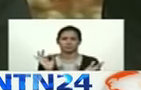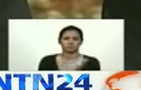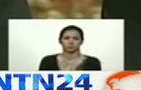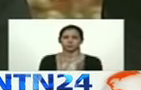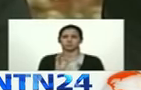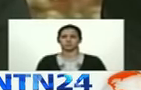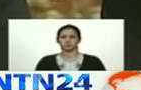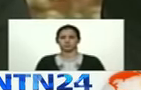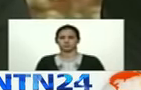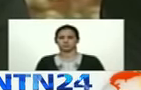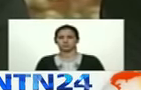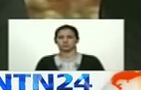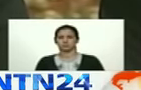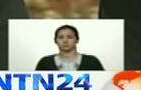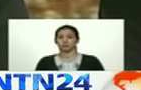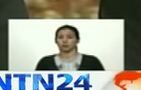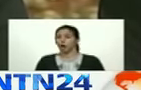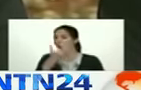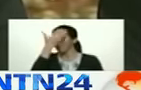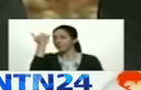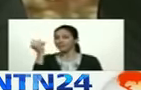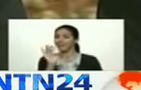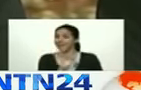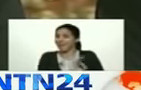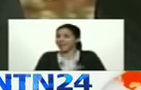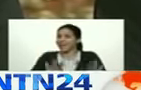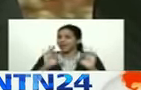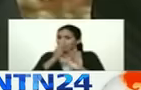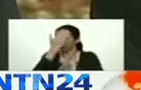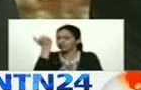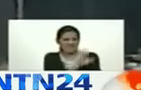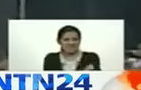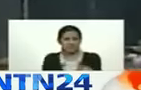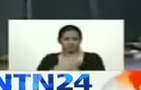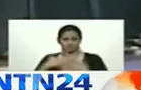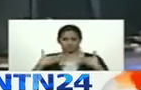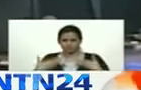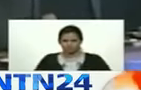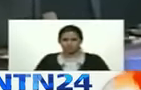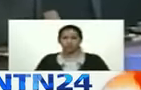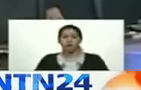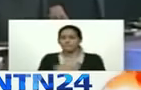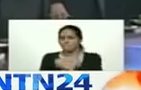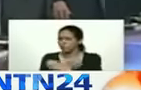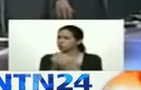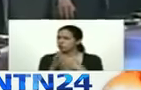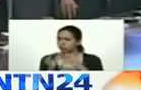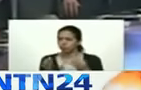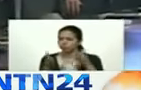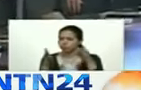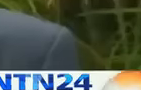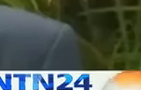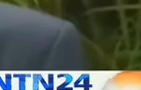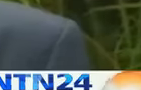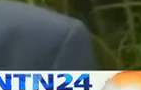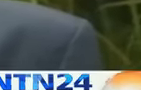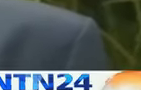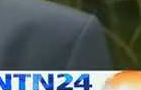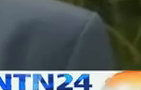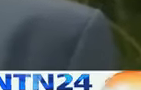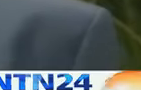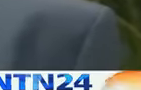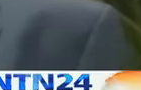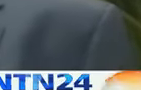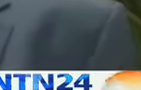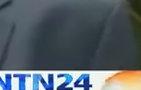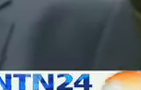prácticas. Un teórico radical a juicio de la oposición. Cuestionan que ni siquiera sea economista. Es una persona, un ilustre desconocido